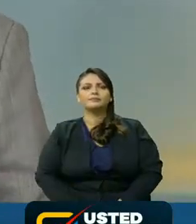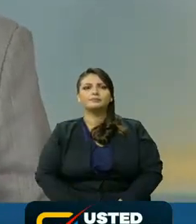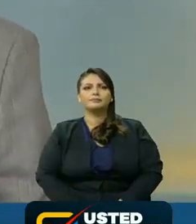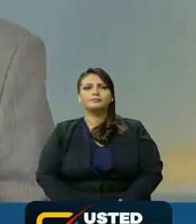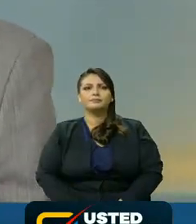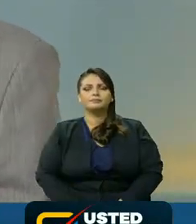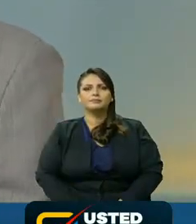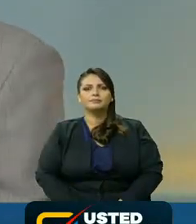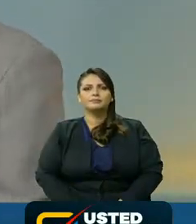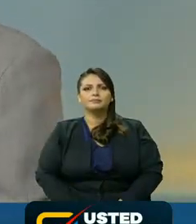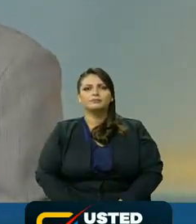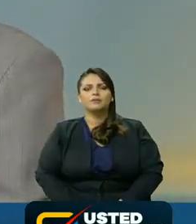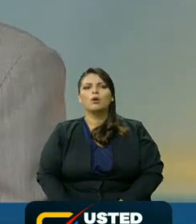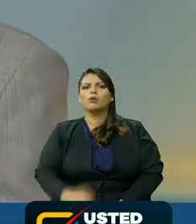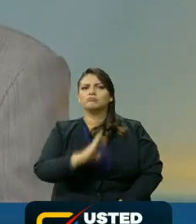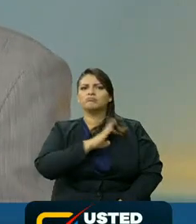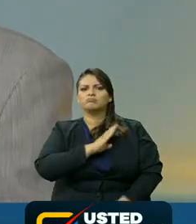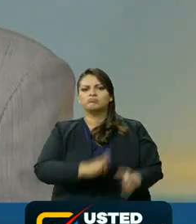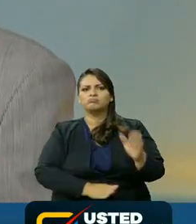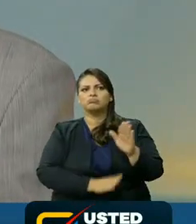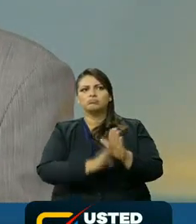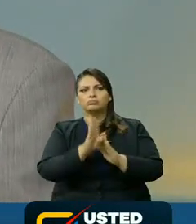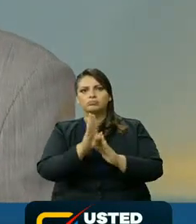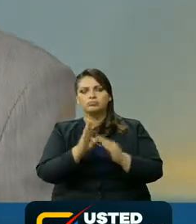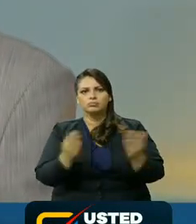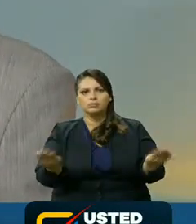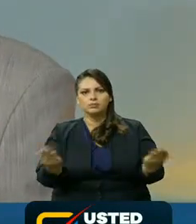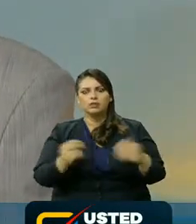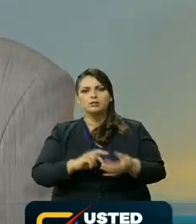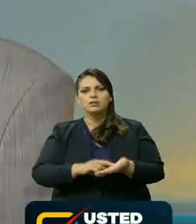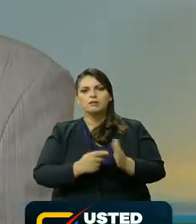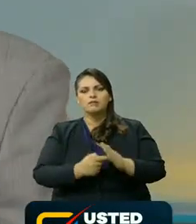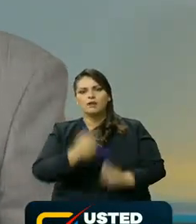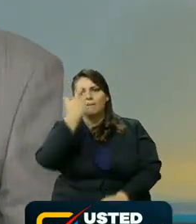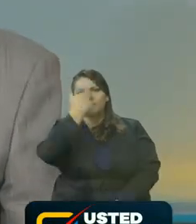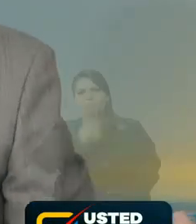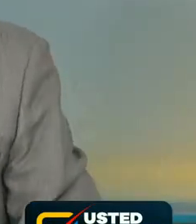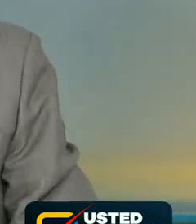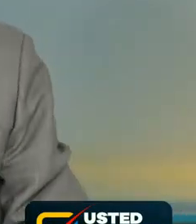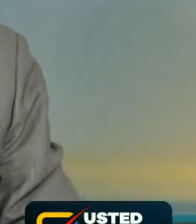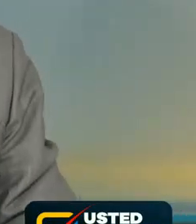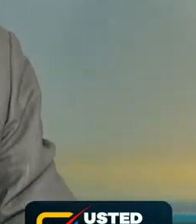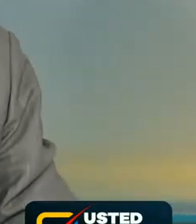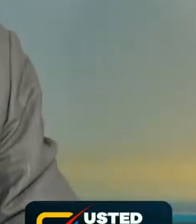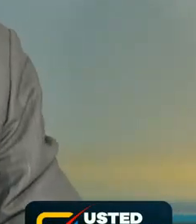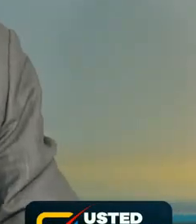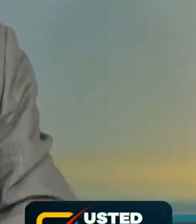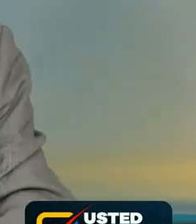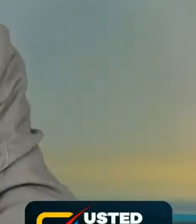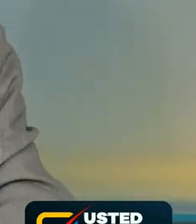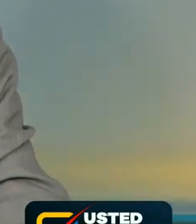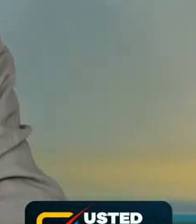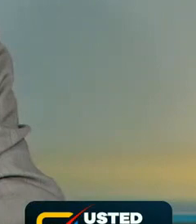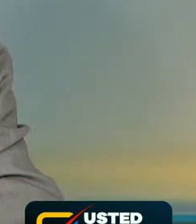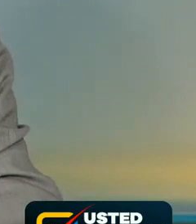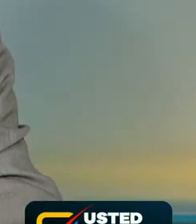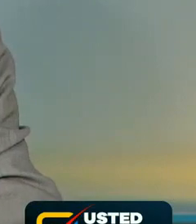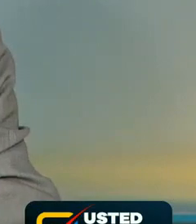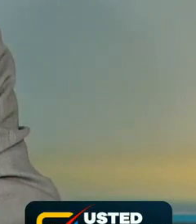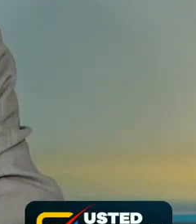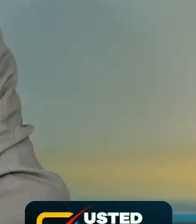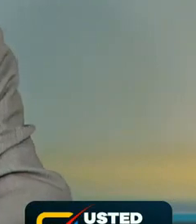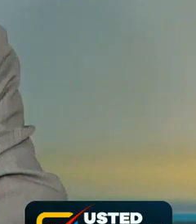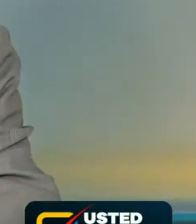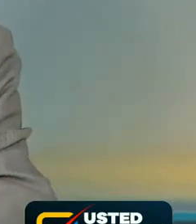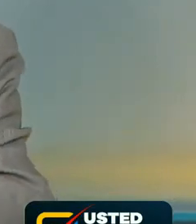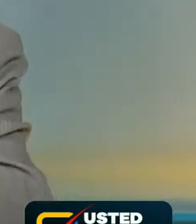puede ser solamente para que el hombre se desindividualice. Porque, ¿qué es lo que pasa ahora? Con este sistema del